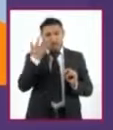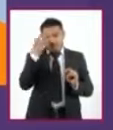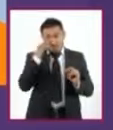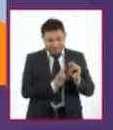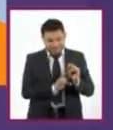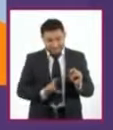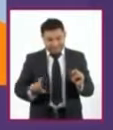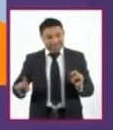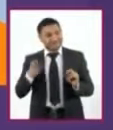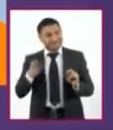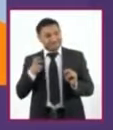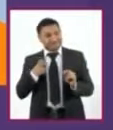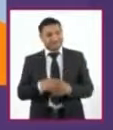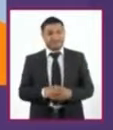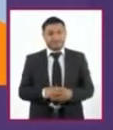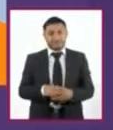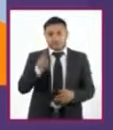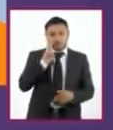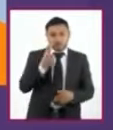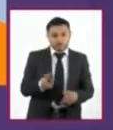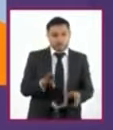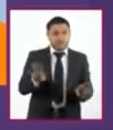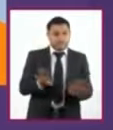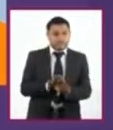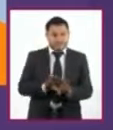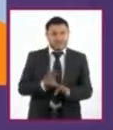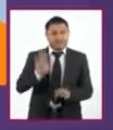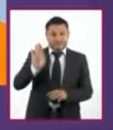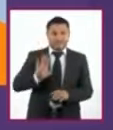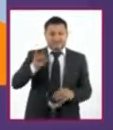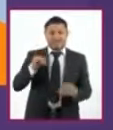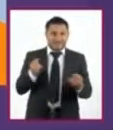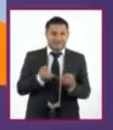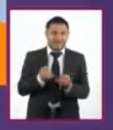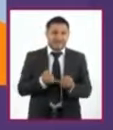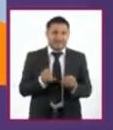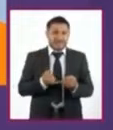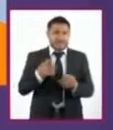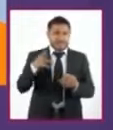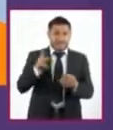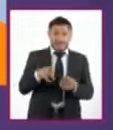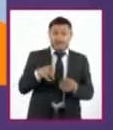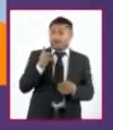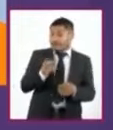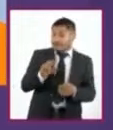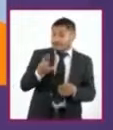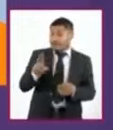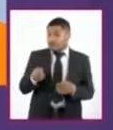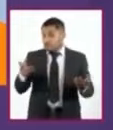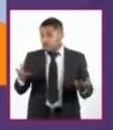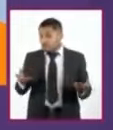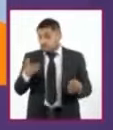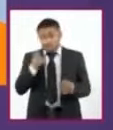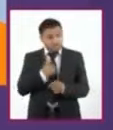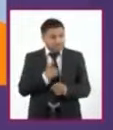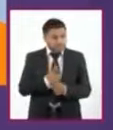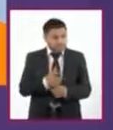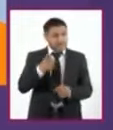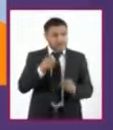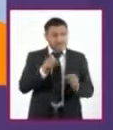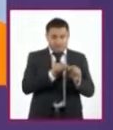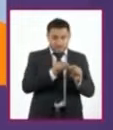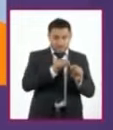simetría. A simple vista, pareciera que son del mismo tamaño, pero ¿lo serán? Al medir la altura